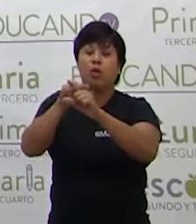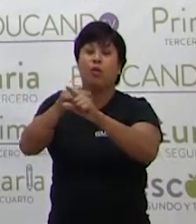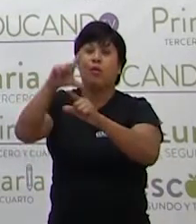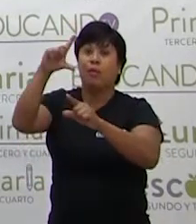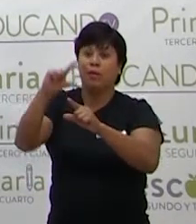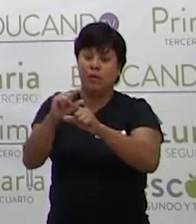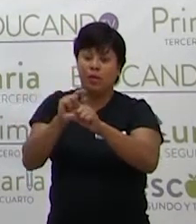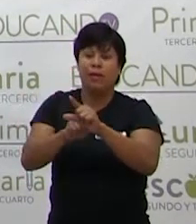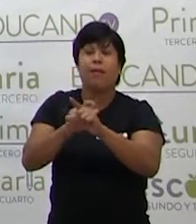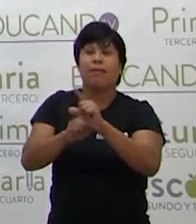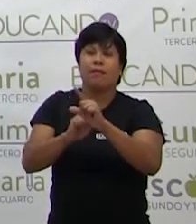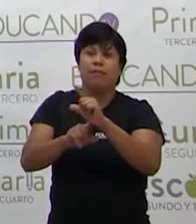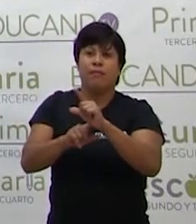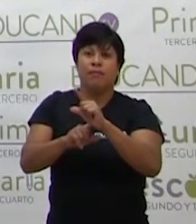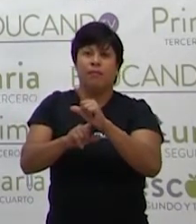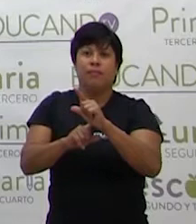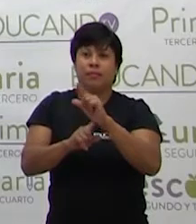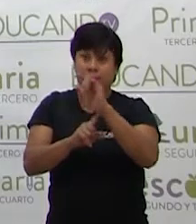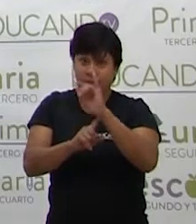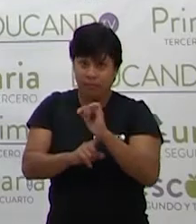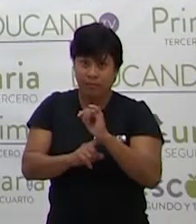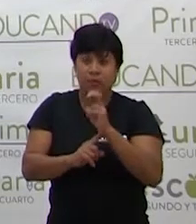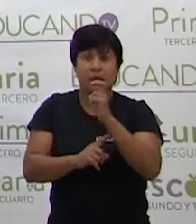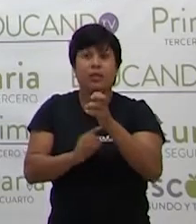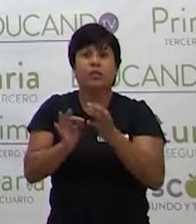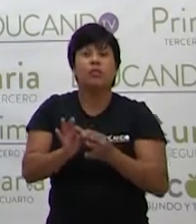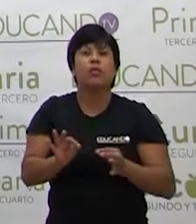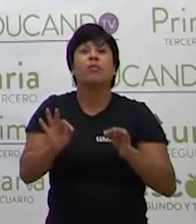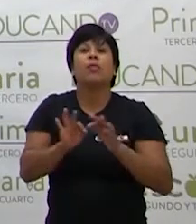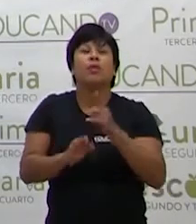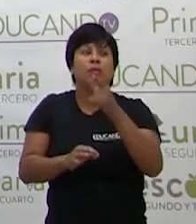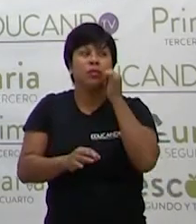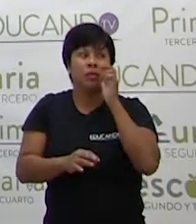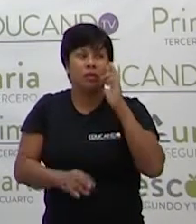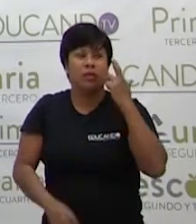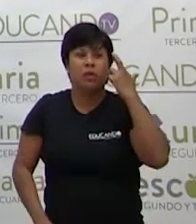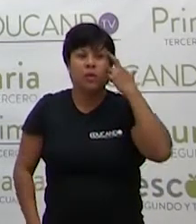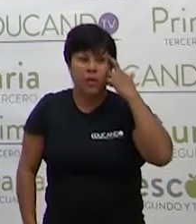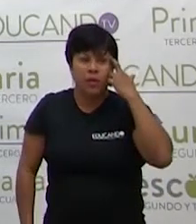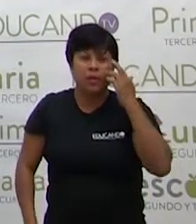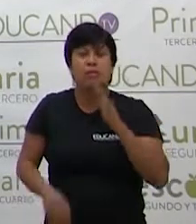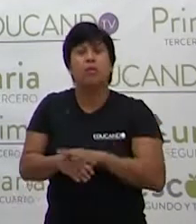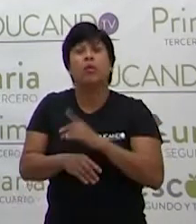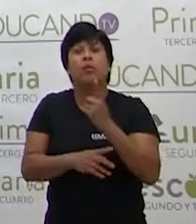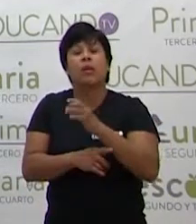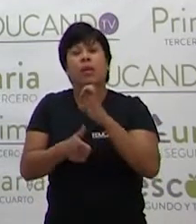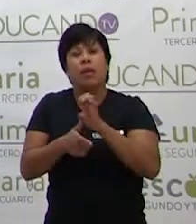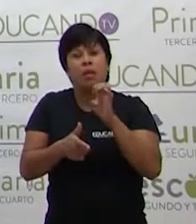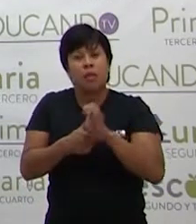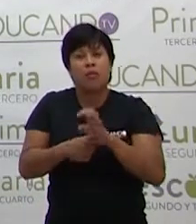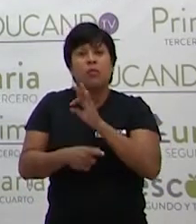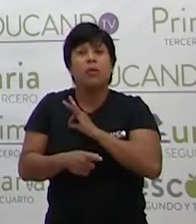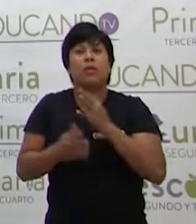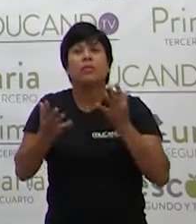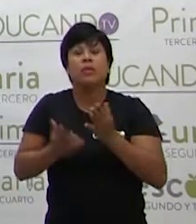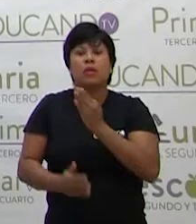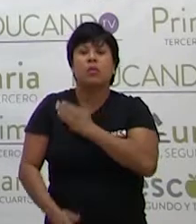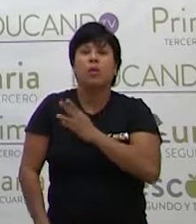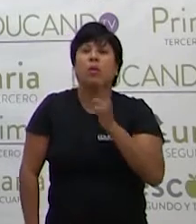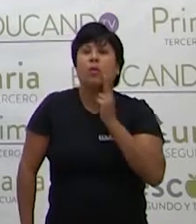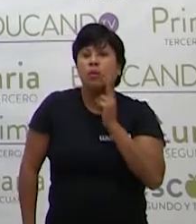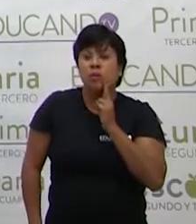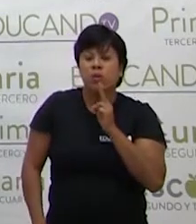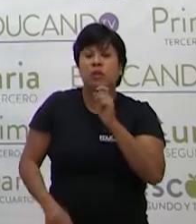parte cerrada, ¿sí? Eso es muy importante que lo recuerdes. ¿Por qué? Porque entonces harás un buen uso de